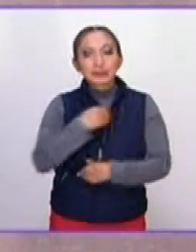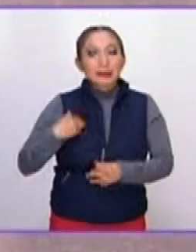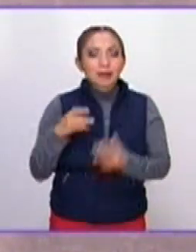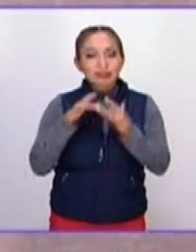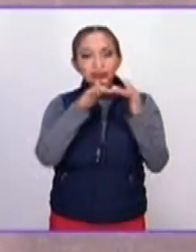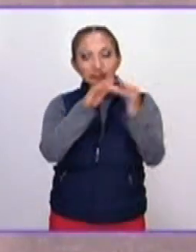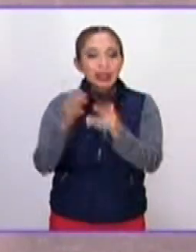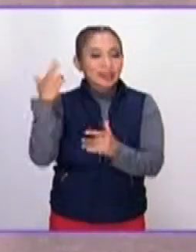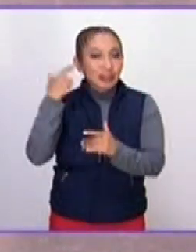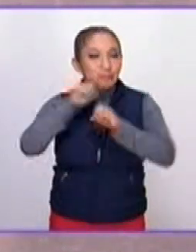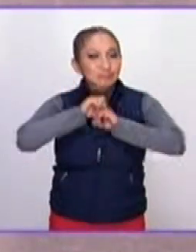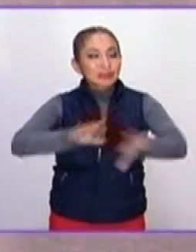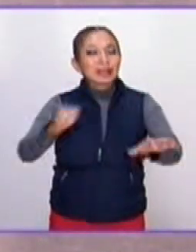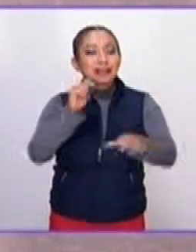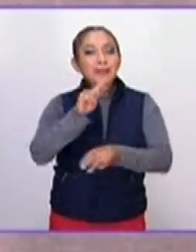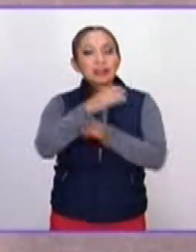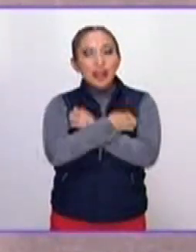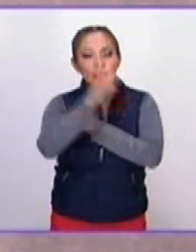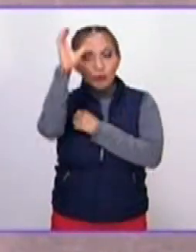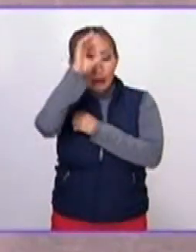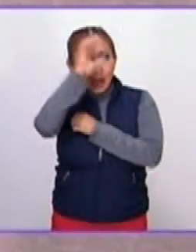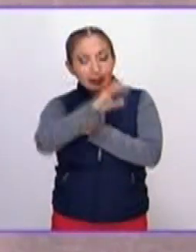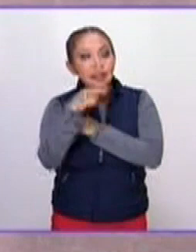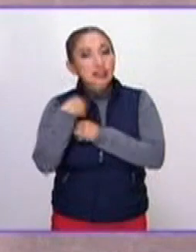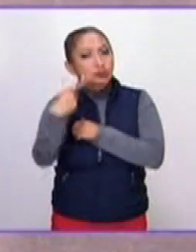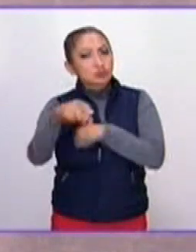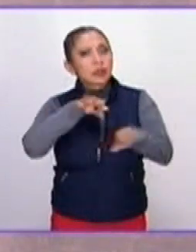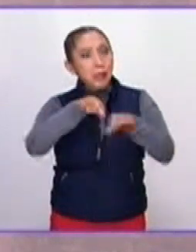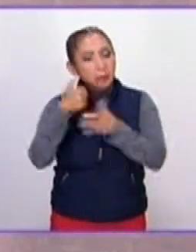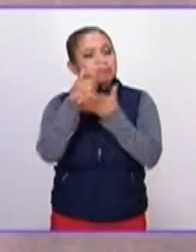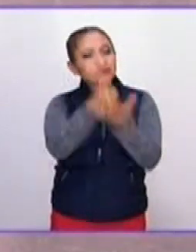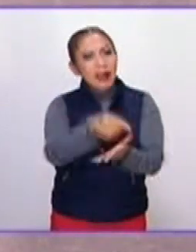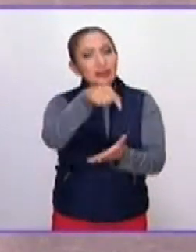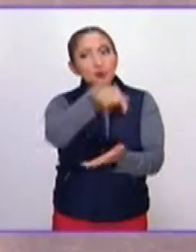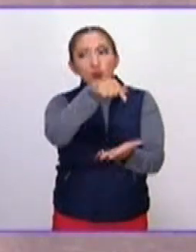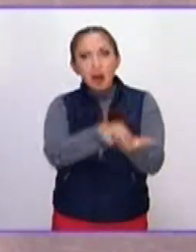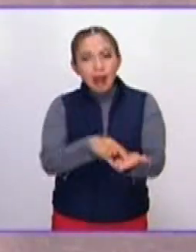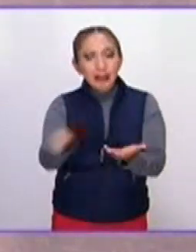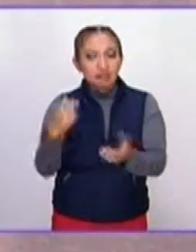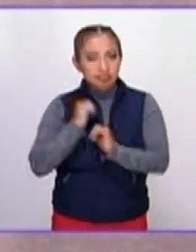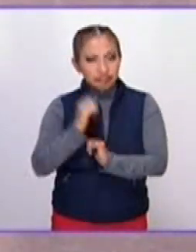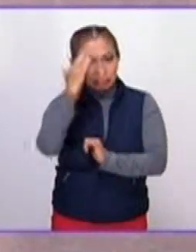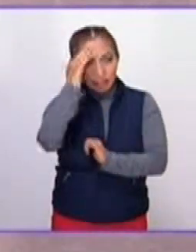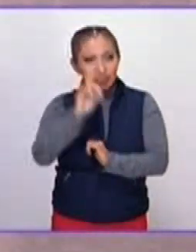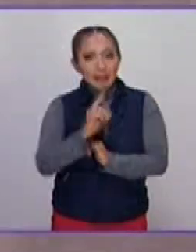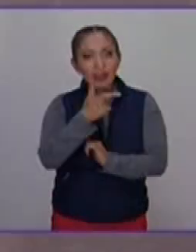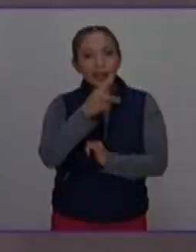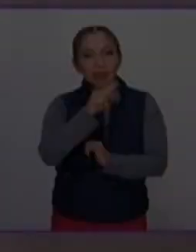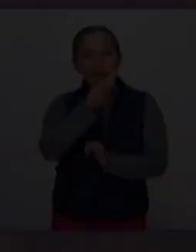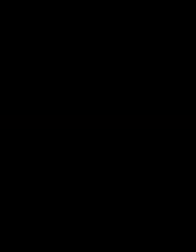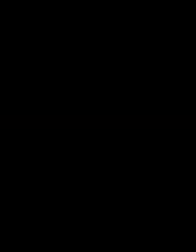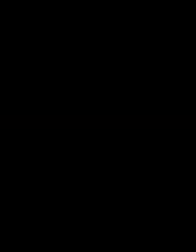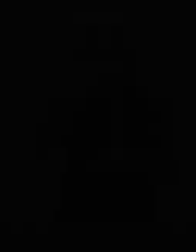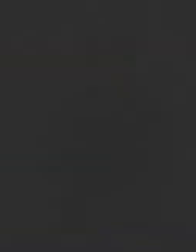red de radiodifusoras y televisoras educativas y culturales que con sus trabajos hacen posible este espacio bajo la coordinación de Televisión Educativa.